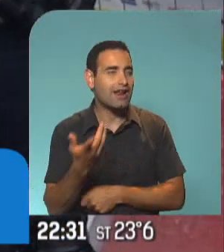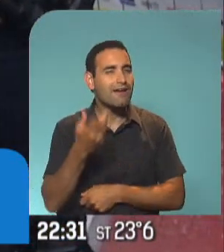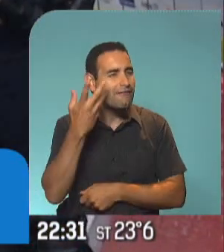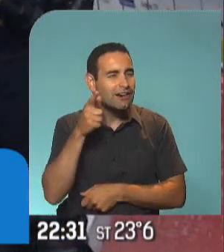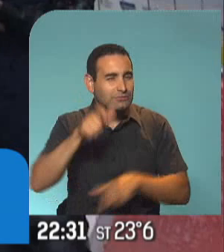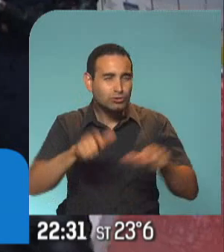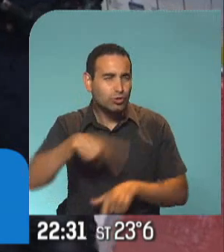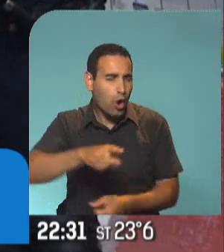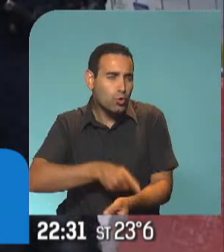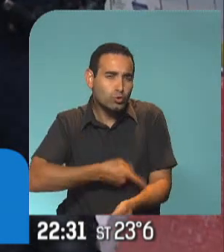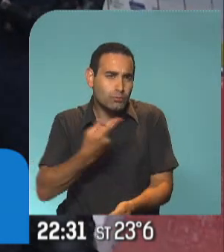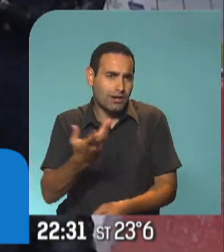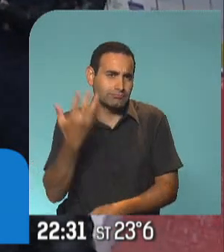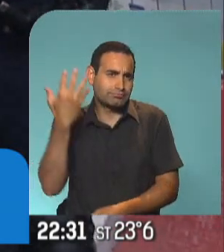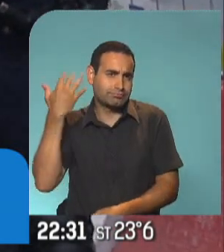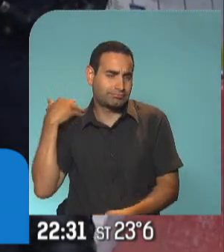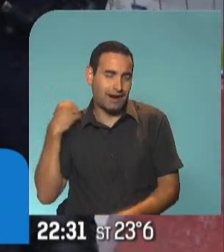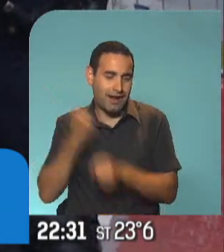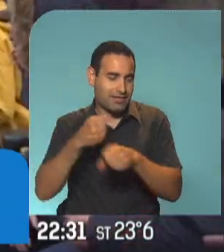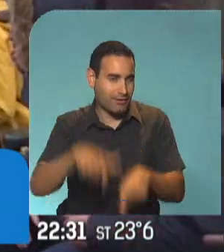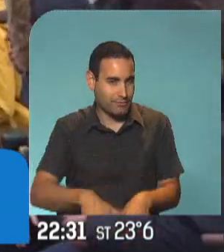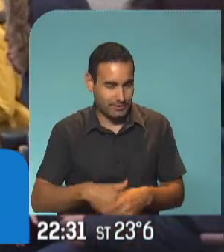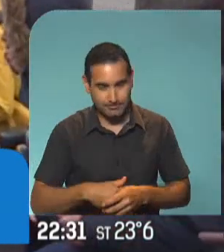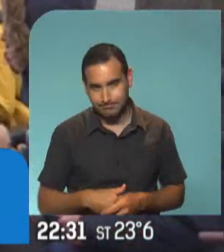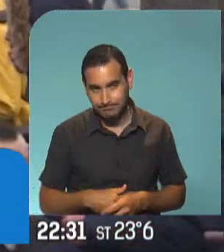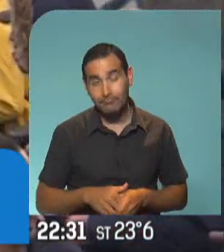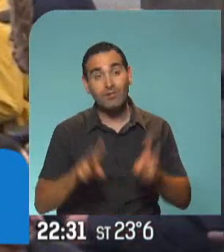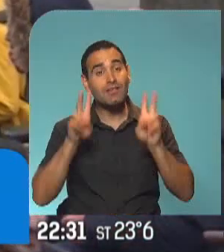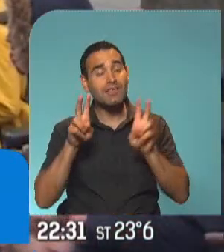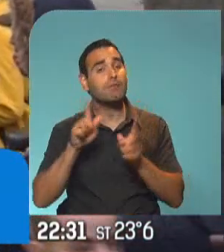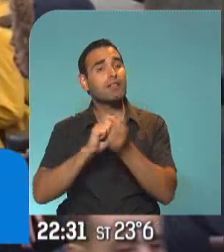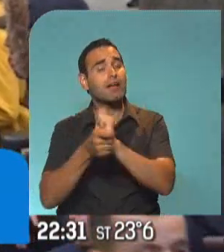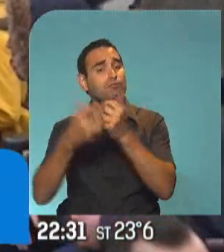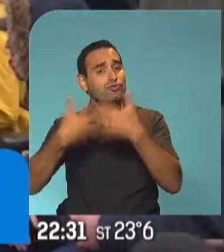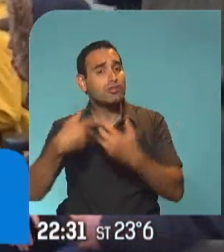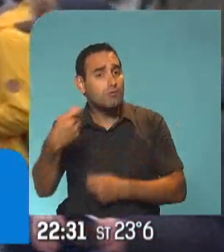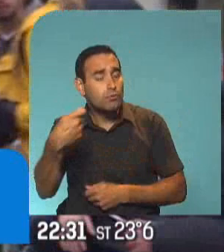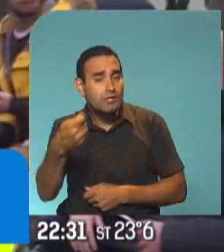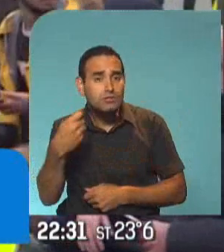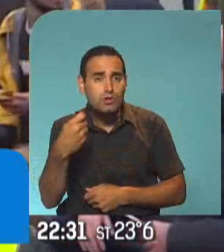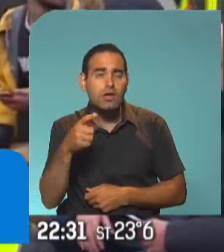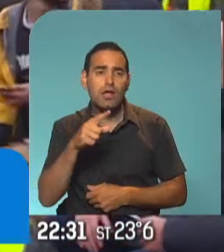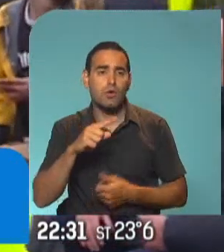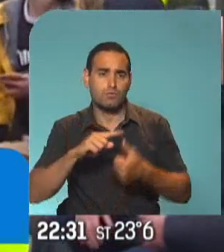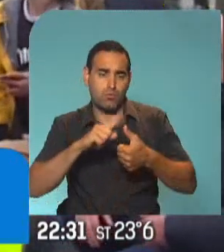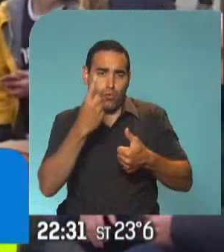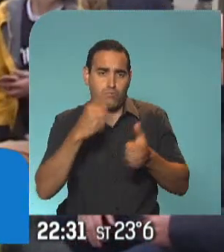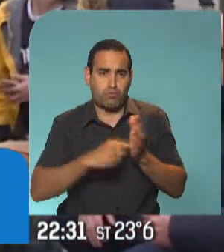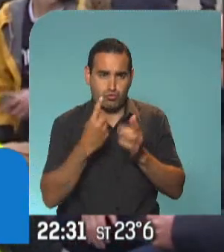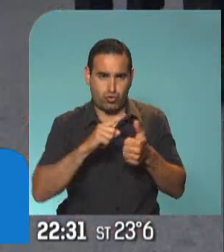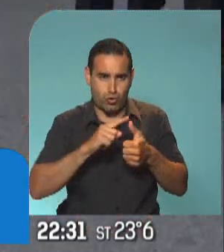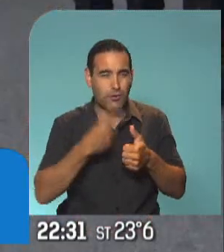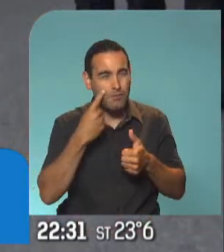acostumbrado básicamente desde la posguerra hasta hoy. El tema de la reforma previsional es un punto que, como se ve en